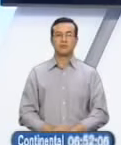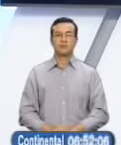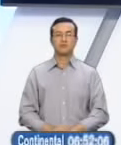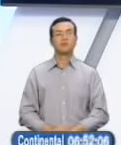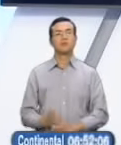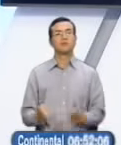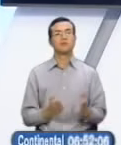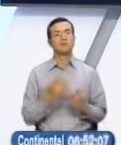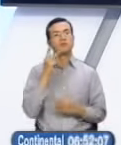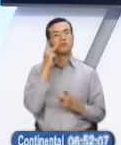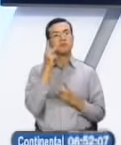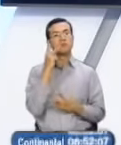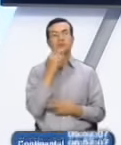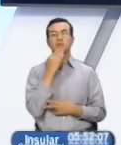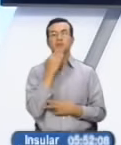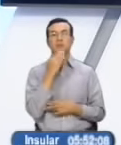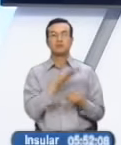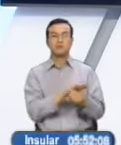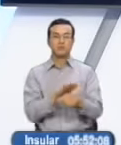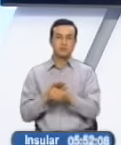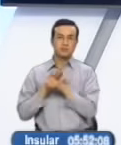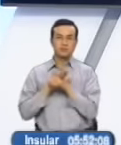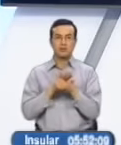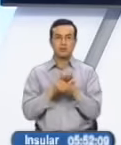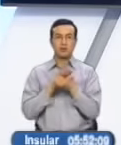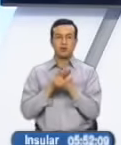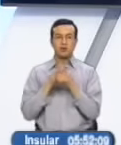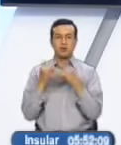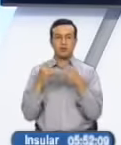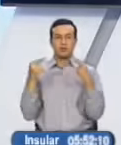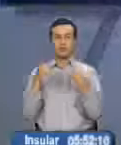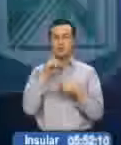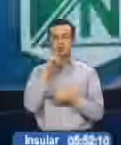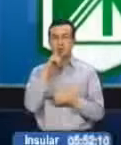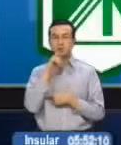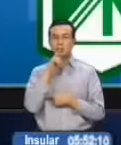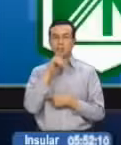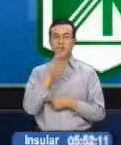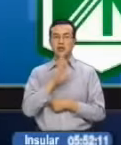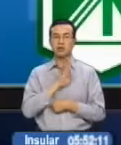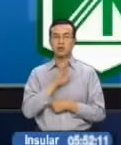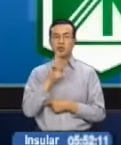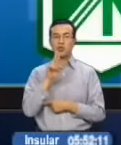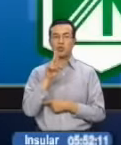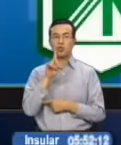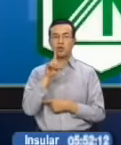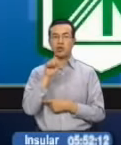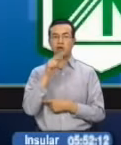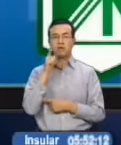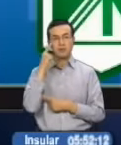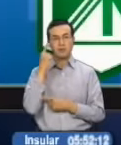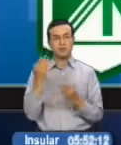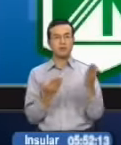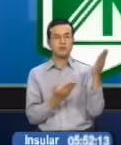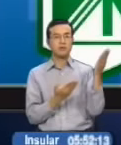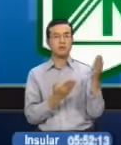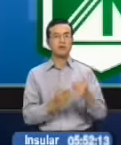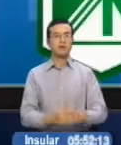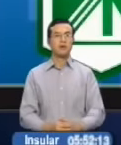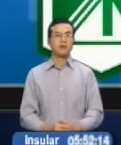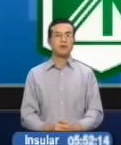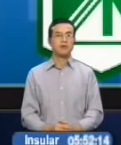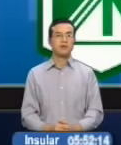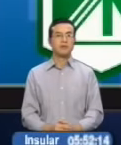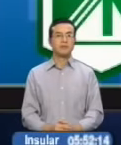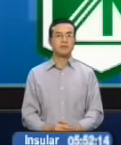Vamos a revisar a continuación los convocados de este partido por parte precisamente de Reinaldo Rueda. Ellos son el portero Franco